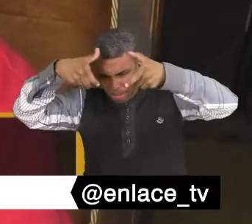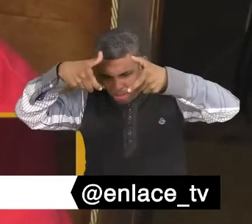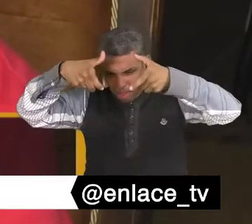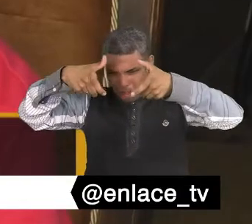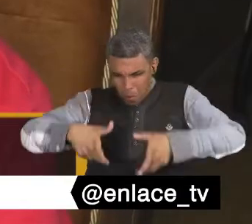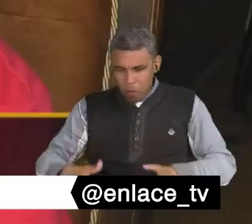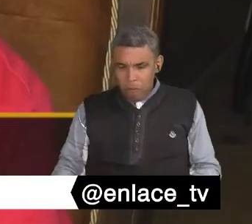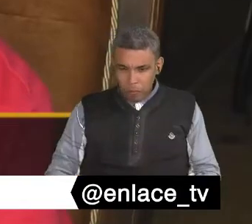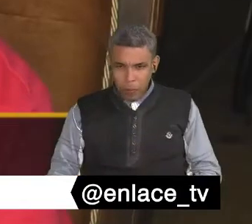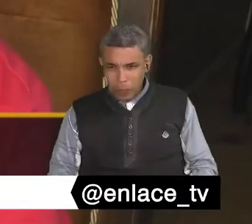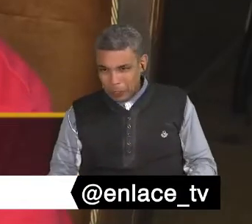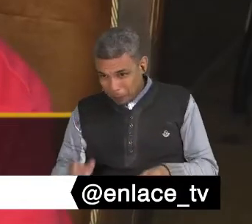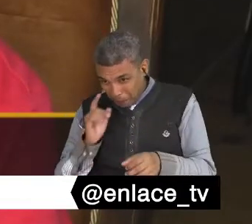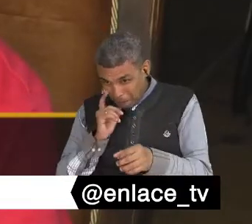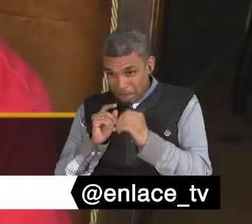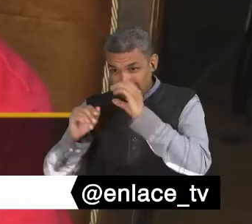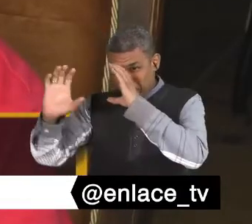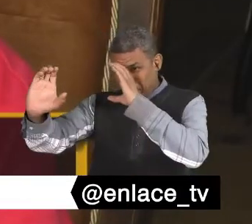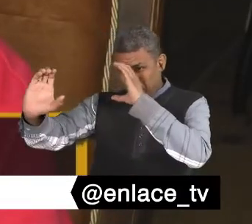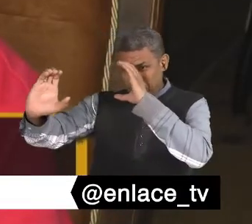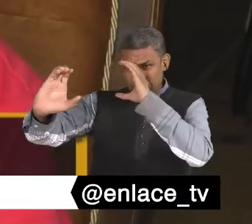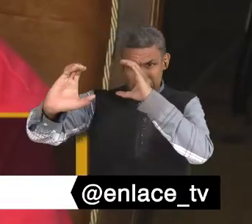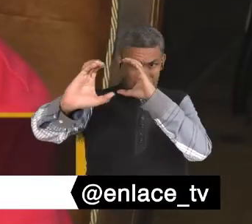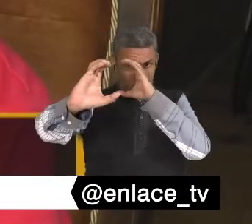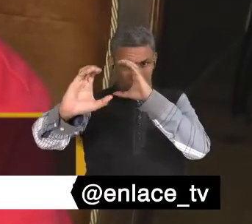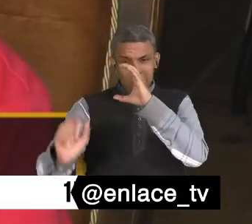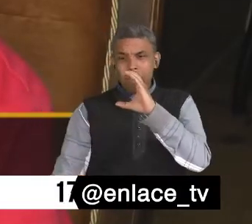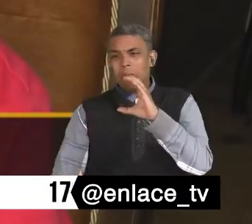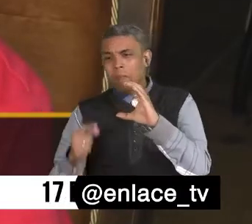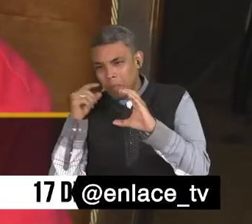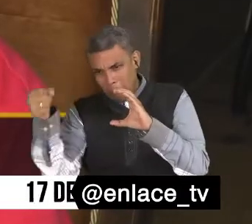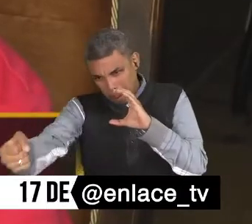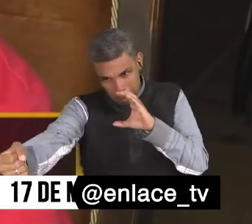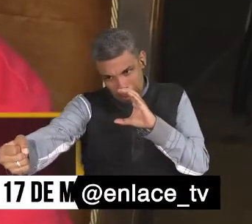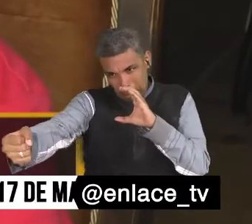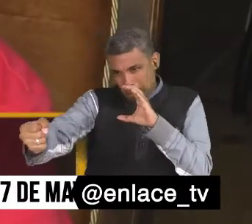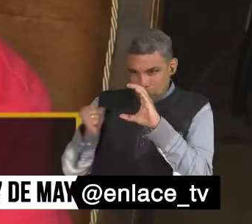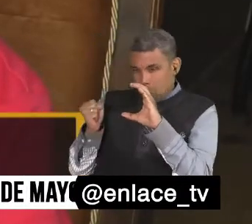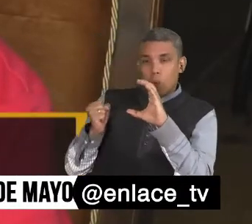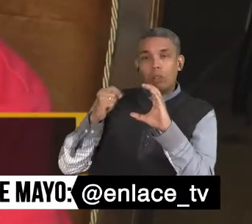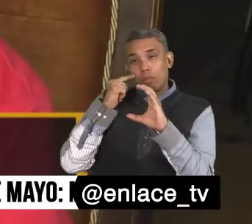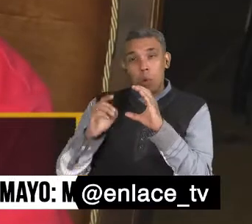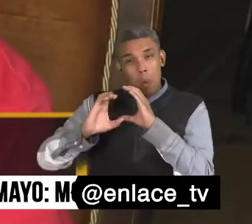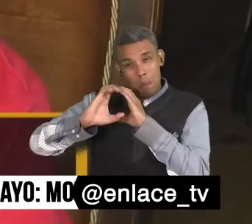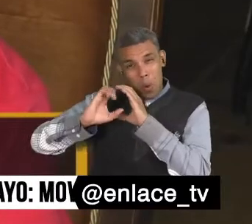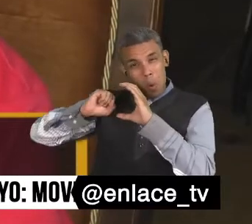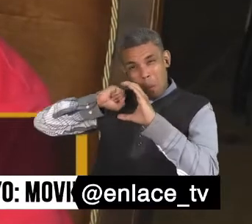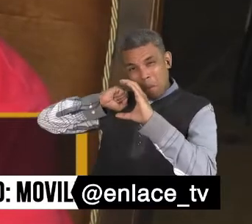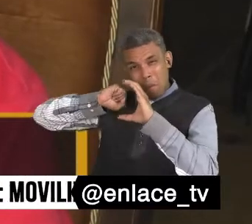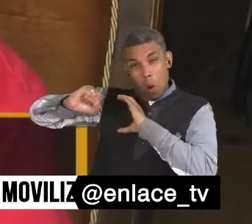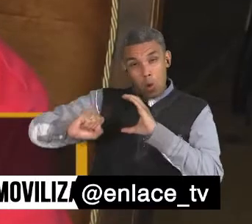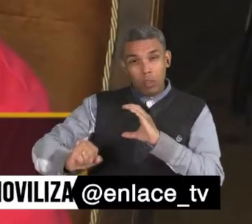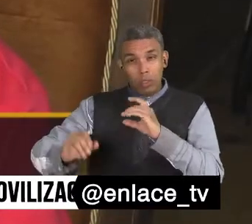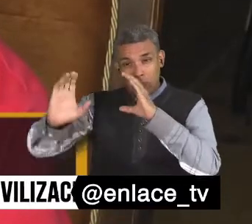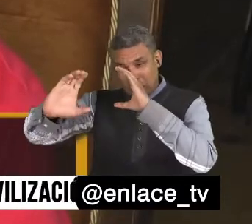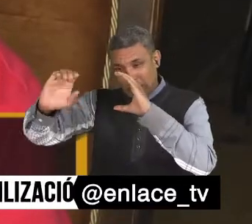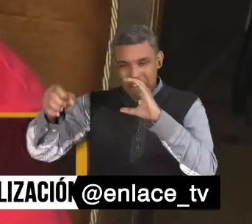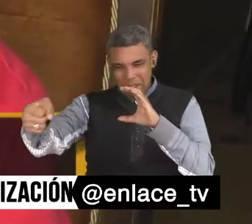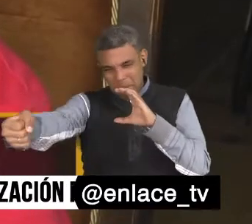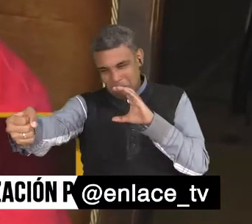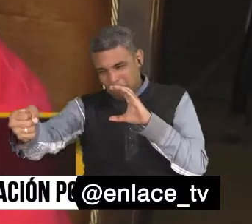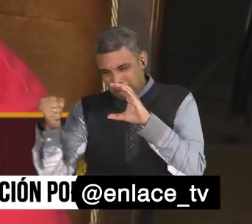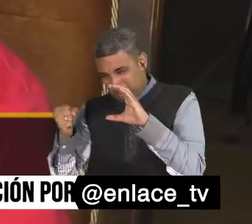en Suiga lo fuimos a disparar allá en el hospital a probarlo. Cuando lo soltamos, se partió el cañón y salió el